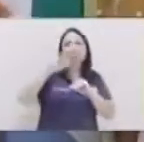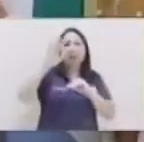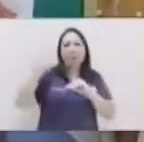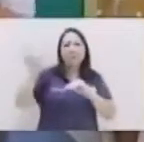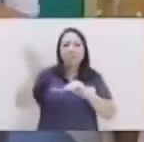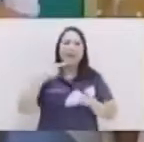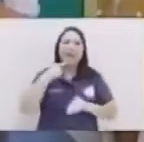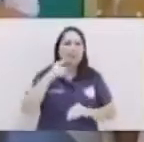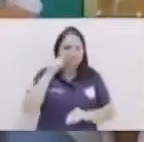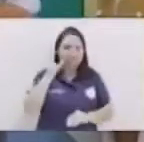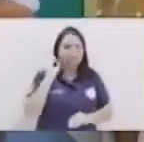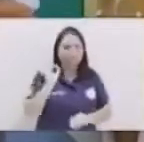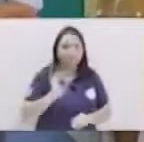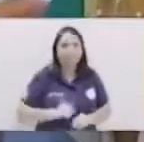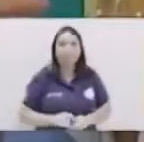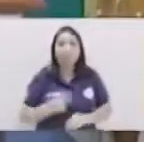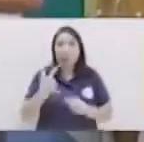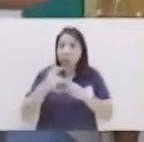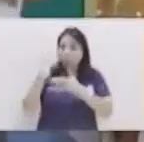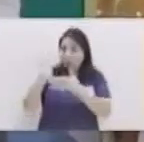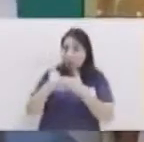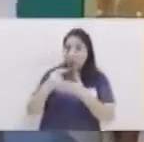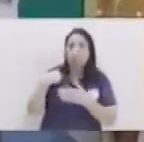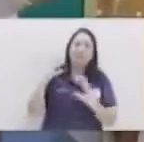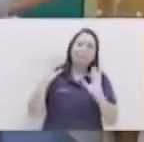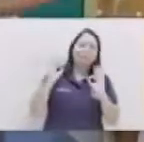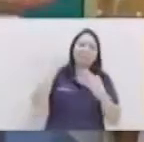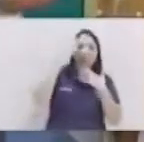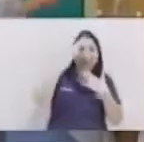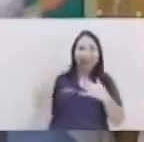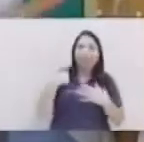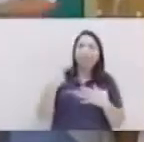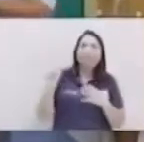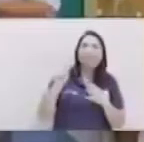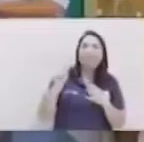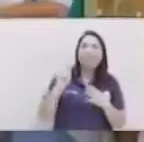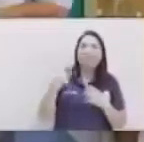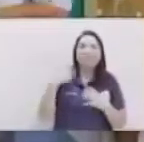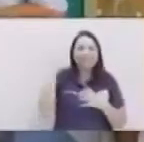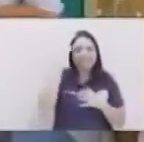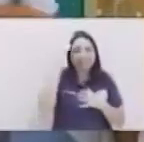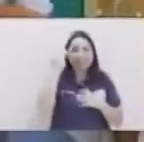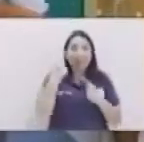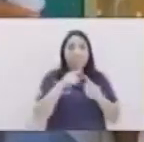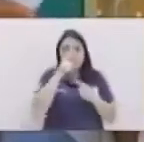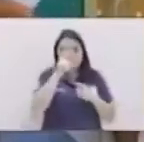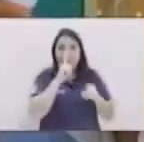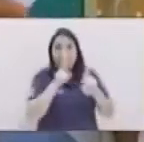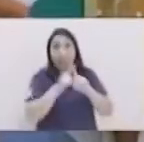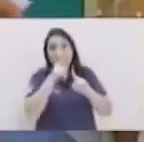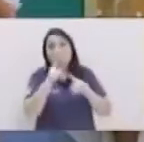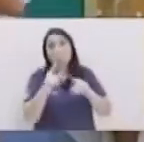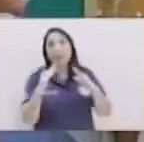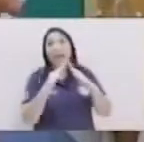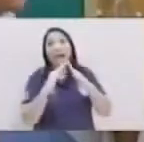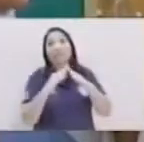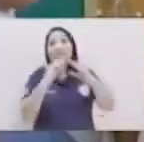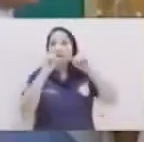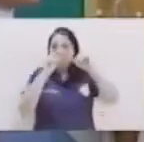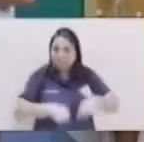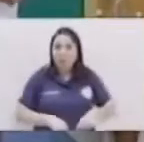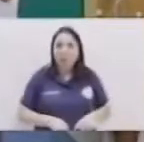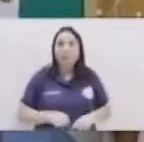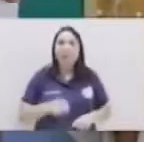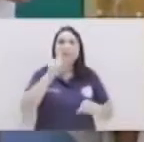bueno para esto, pero con su ayuda me logró quedar algo así. Ustedes en casa lo pueden poner en práctica también, y como usted decía, ¿verdad?, hacerlo también